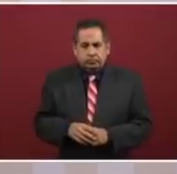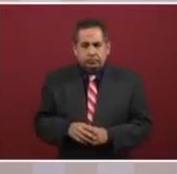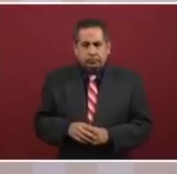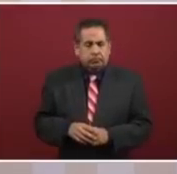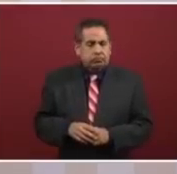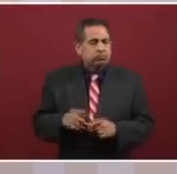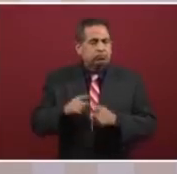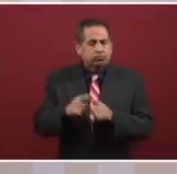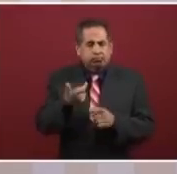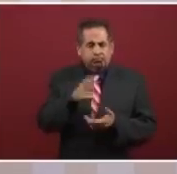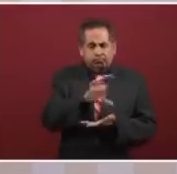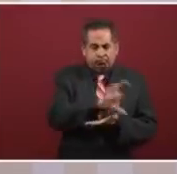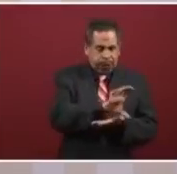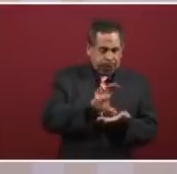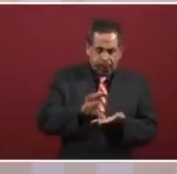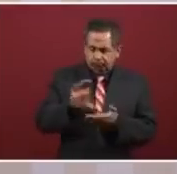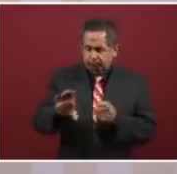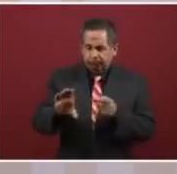recursos para